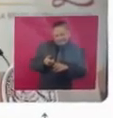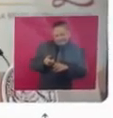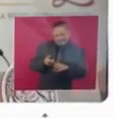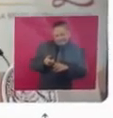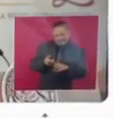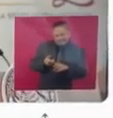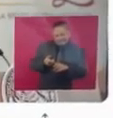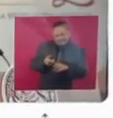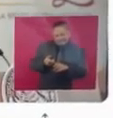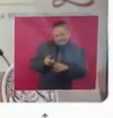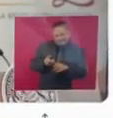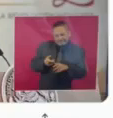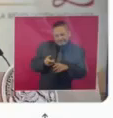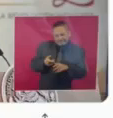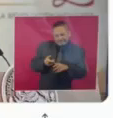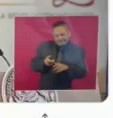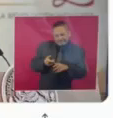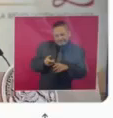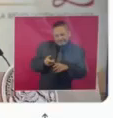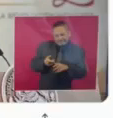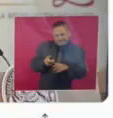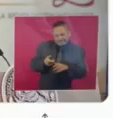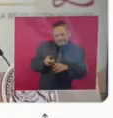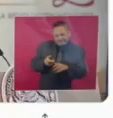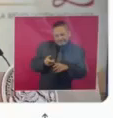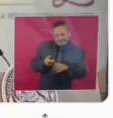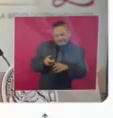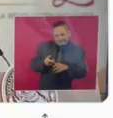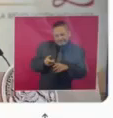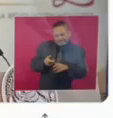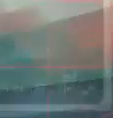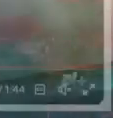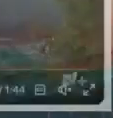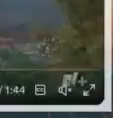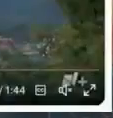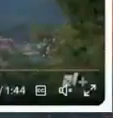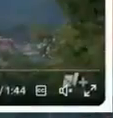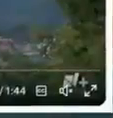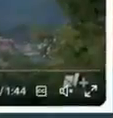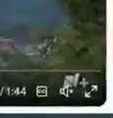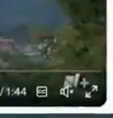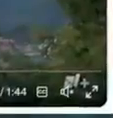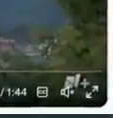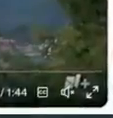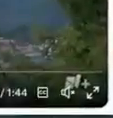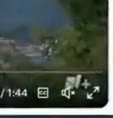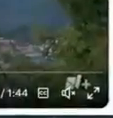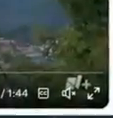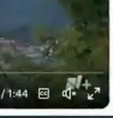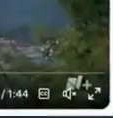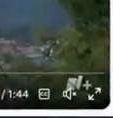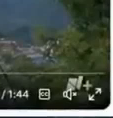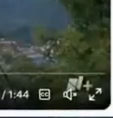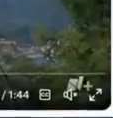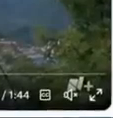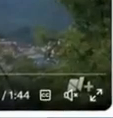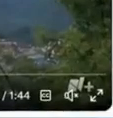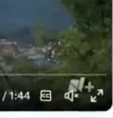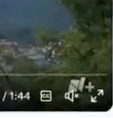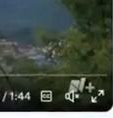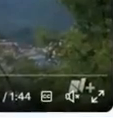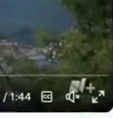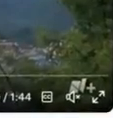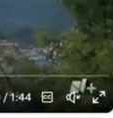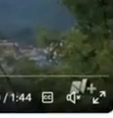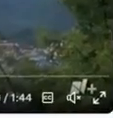las autoridades investigan ambos casos por presunta negligencia, informan la agencia EFE y los portales de noticias La Verdad y El